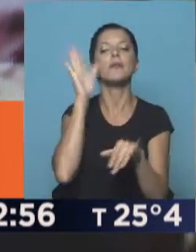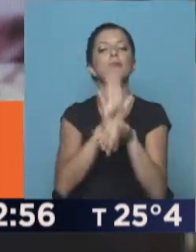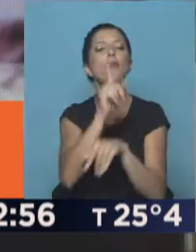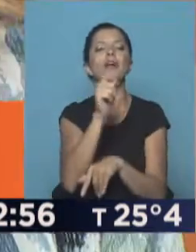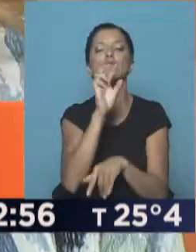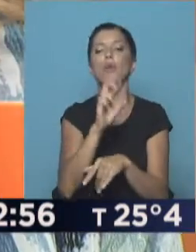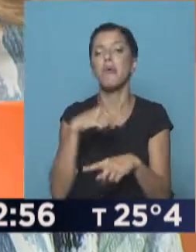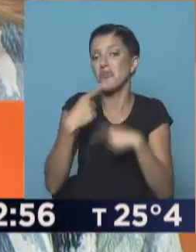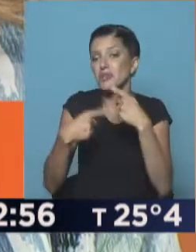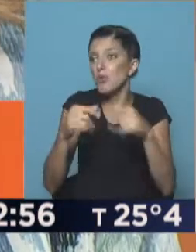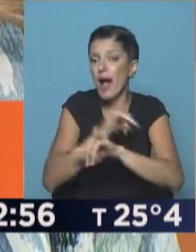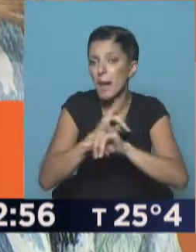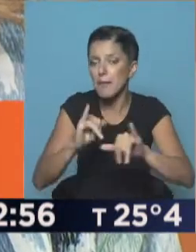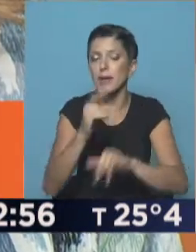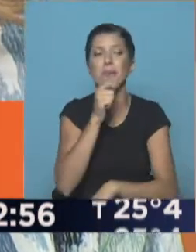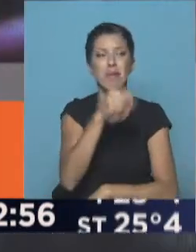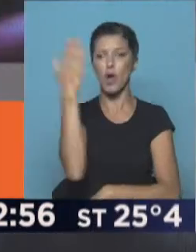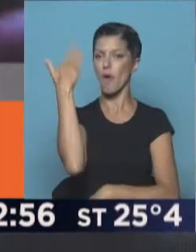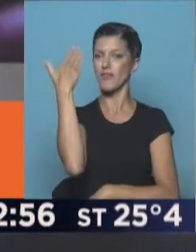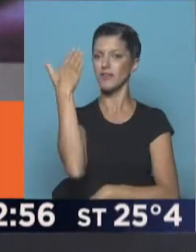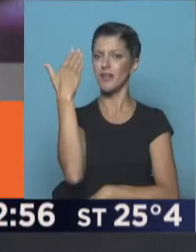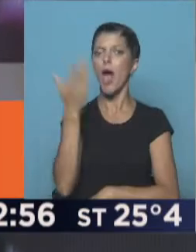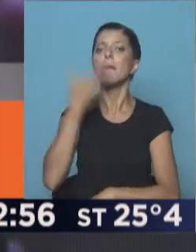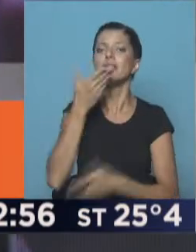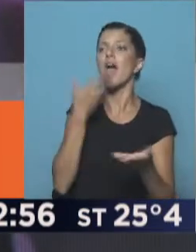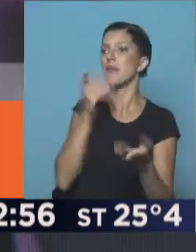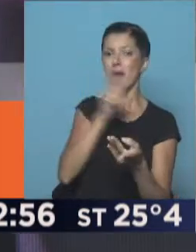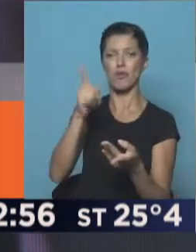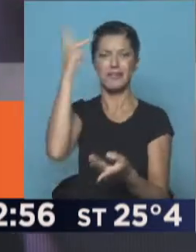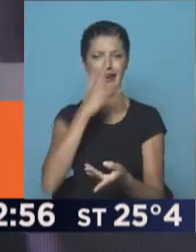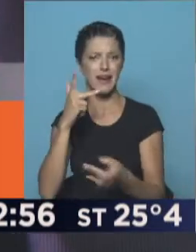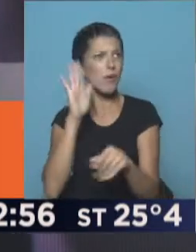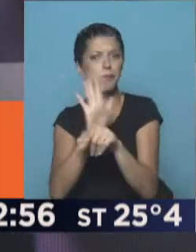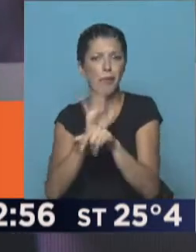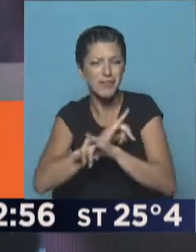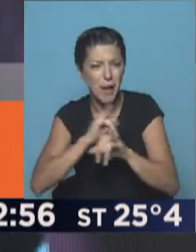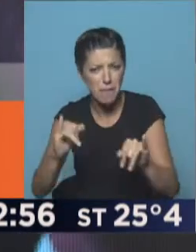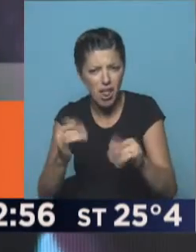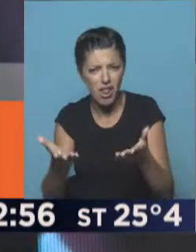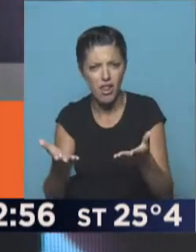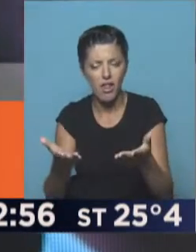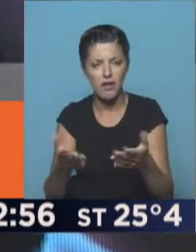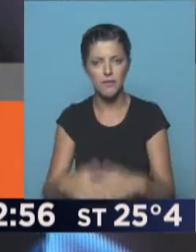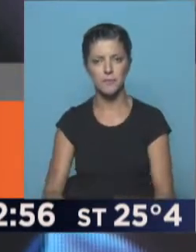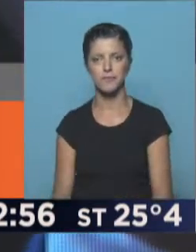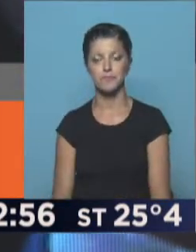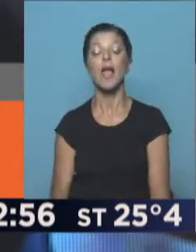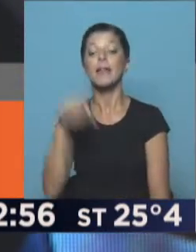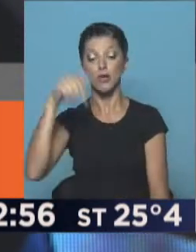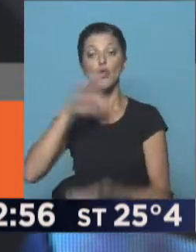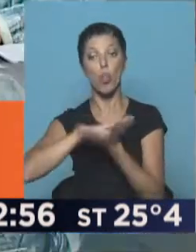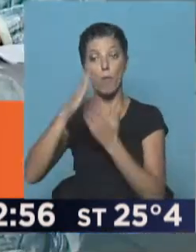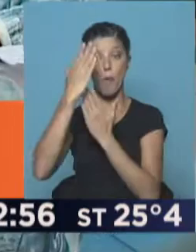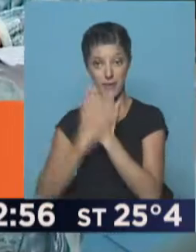de Trump, porque su conferencia de prensa parecía que le hablaba a Hillary como si estuviera en campaña, y estos nominados que